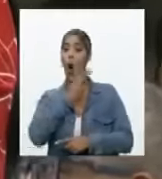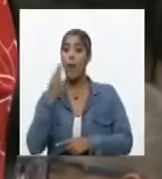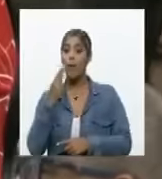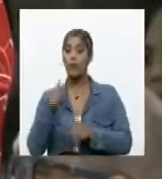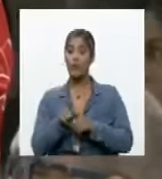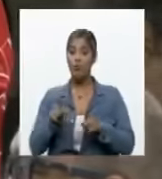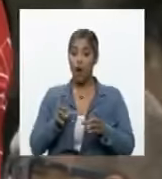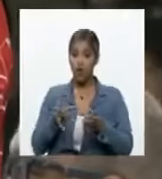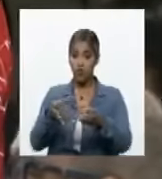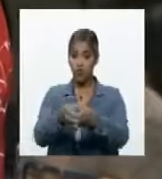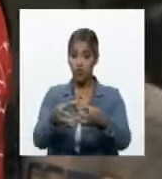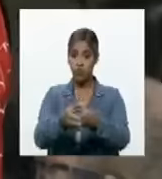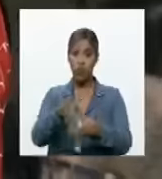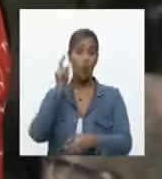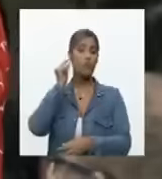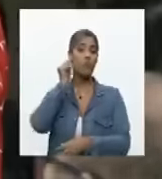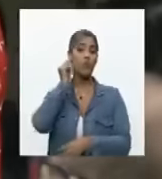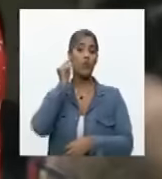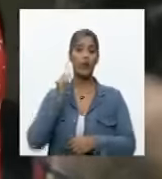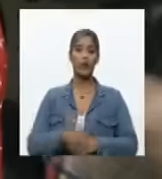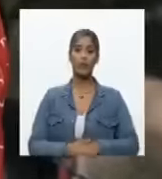ese pueblo mujer